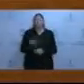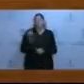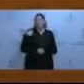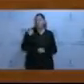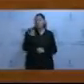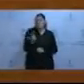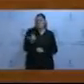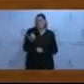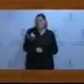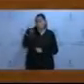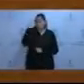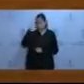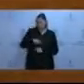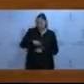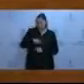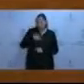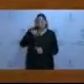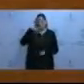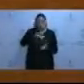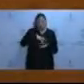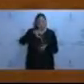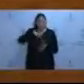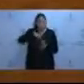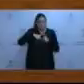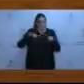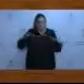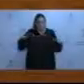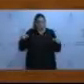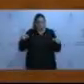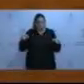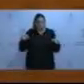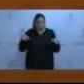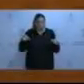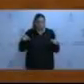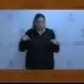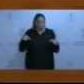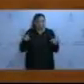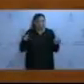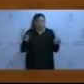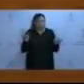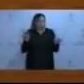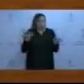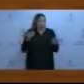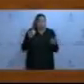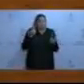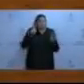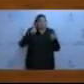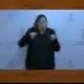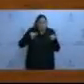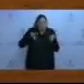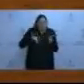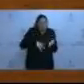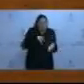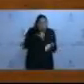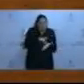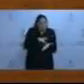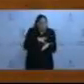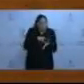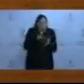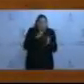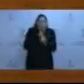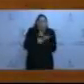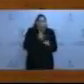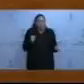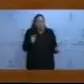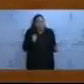recientemente en Asturias de la existencia de lo inexistente, de lo que nunca pasa, lo que es imposible en